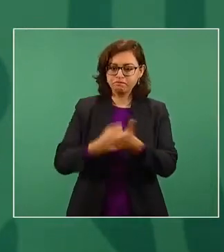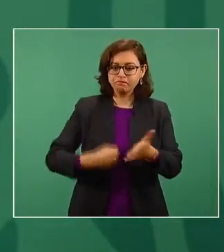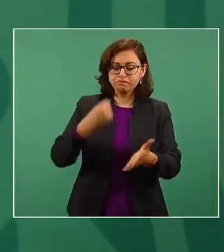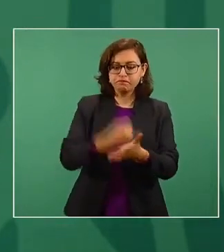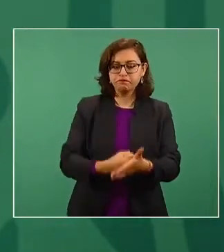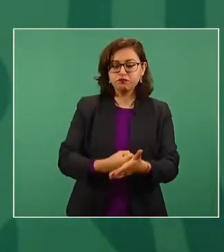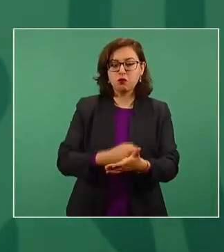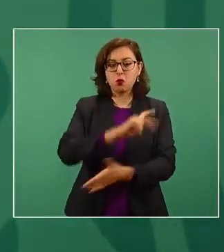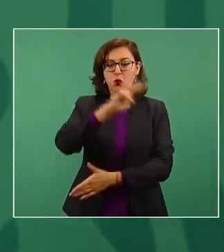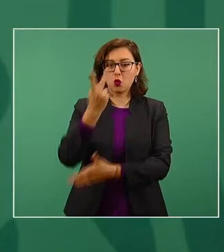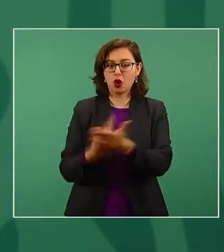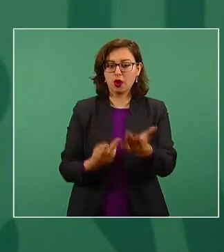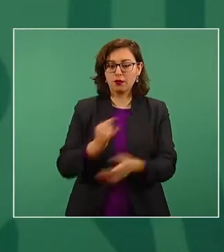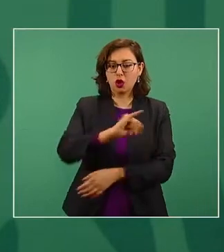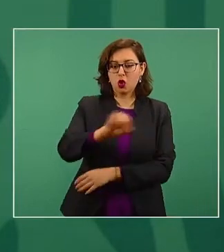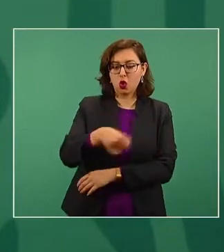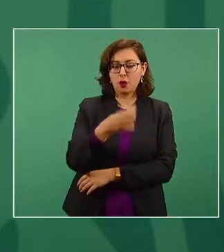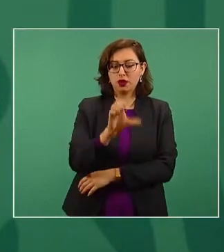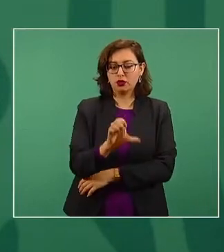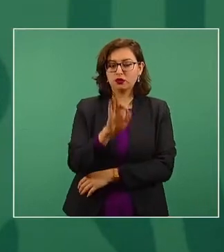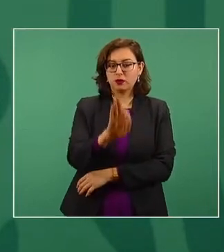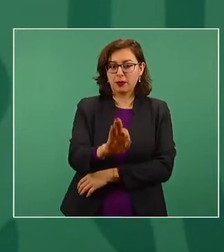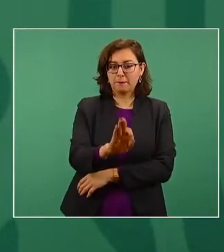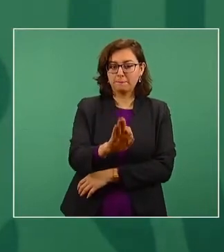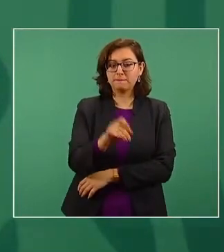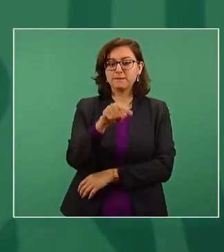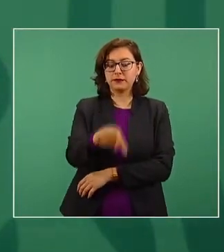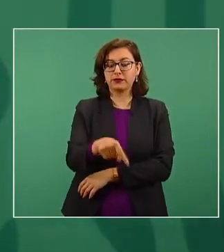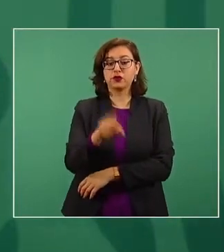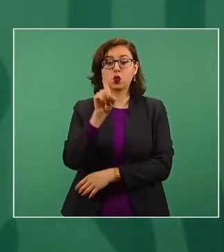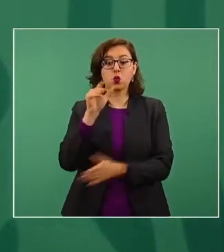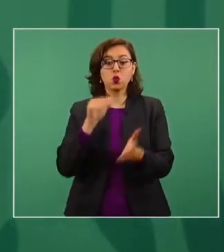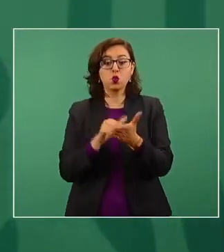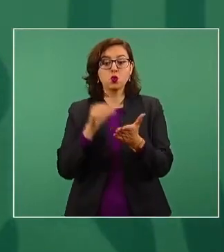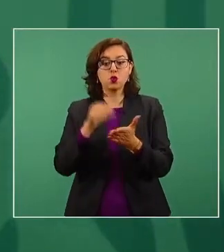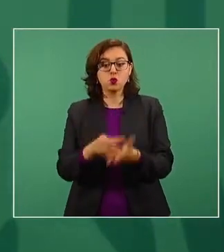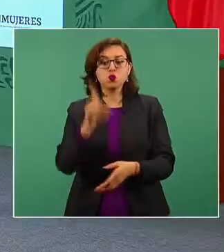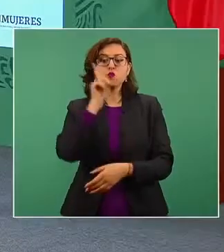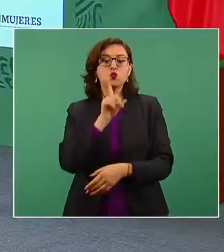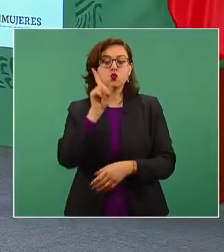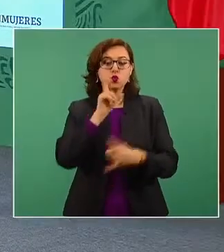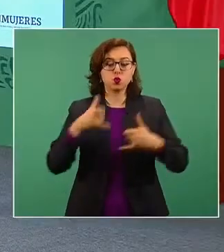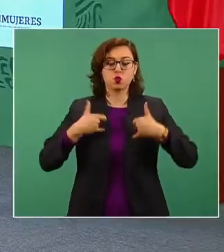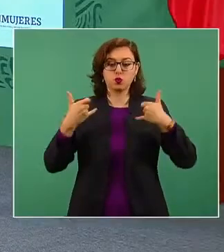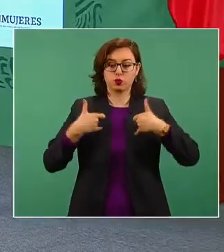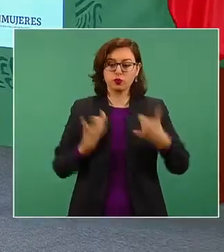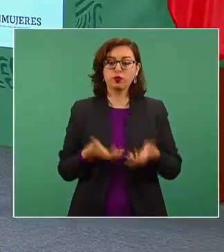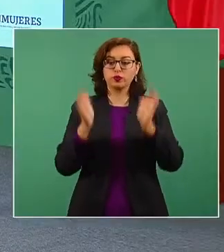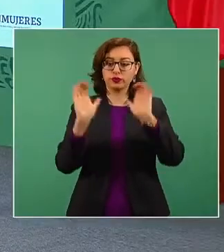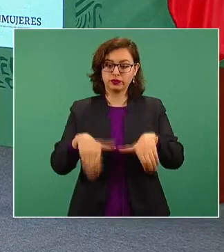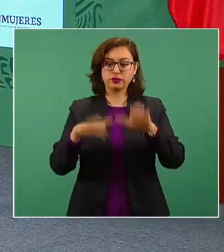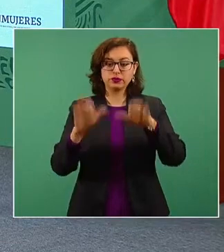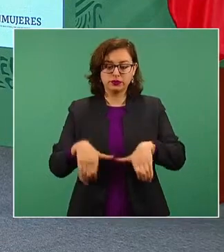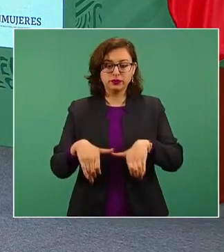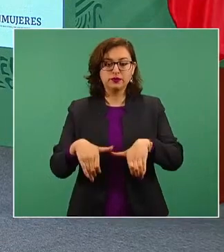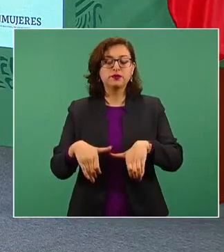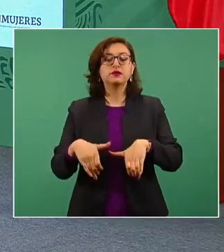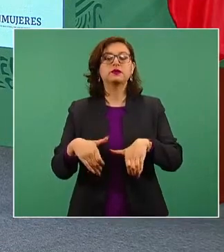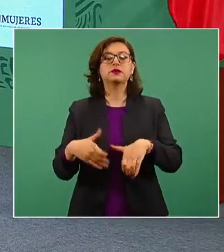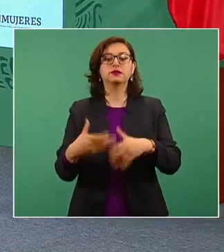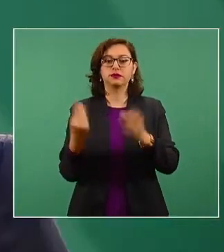Futuro. Tenemos casi 1 millón de mujeres jóvenes que han participado, que se